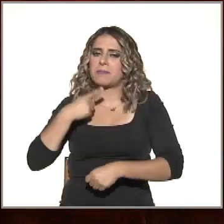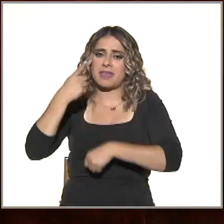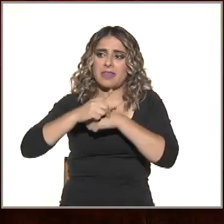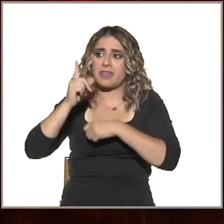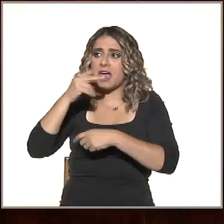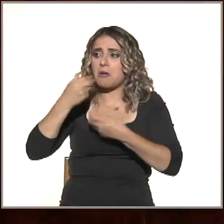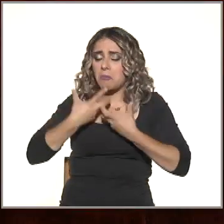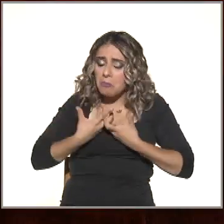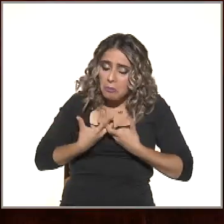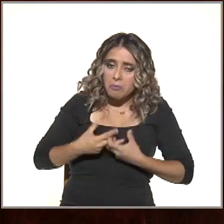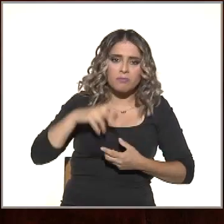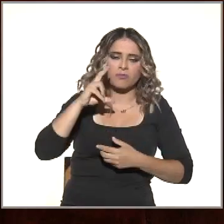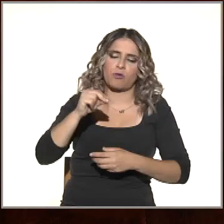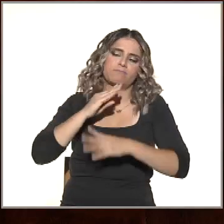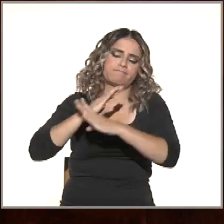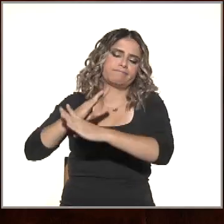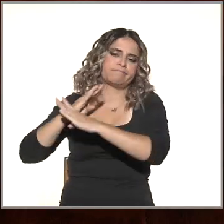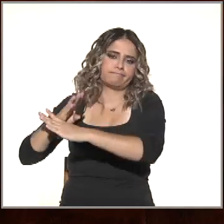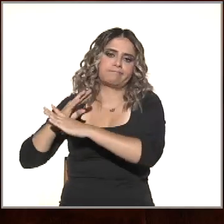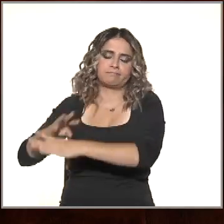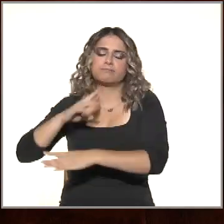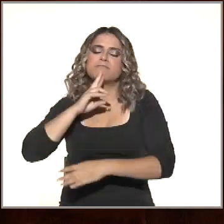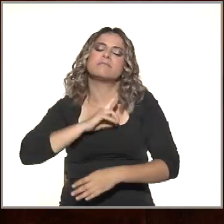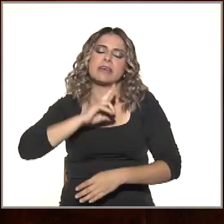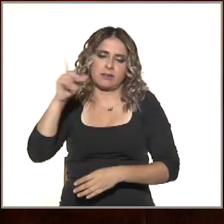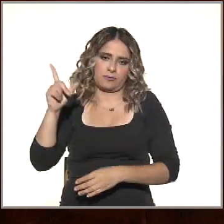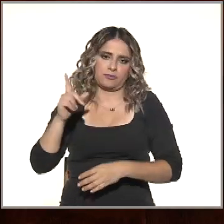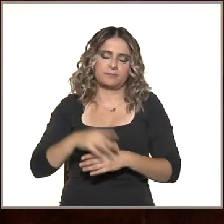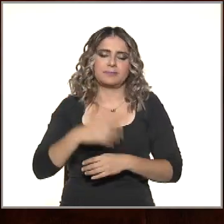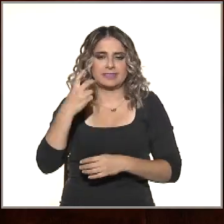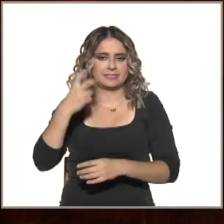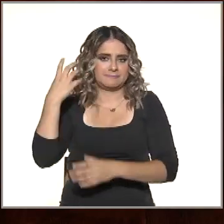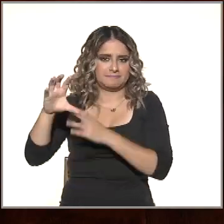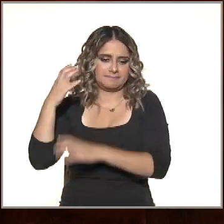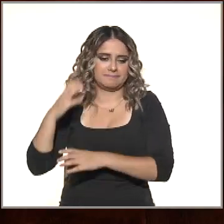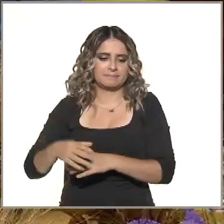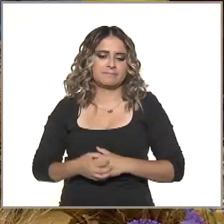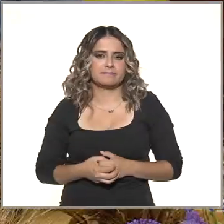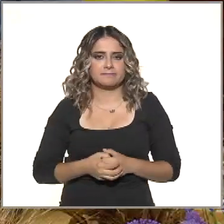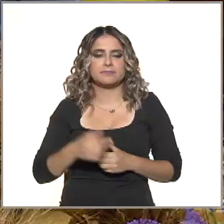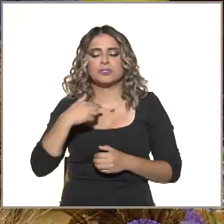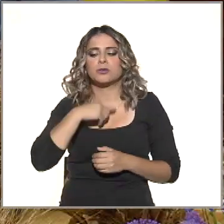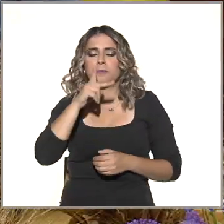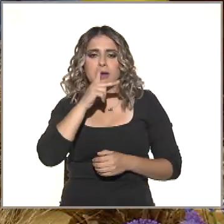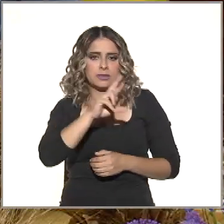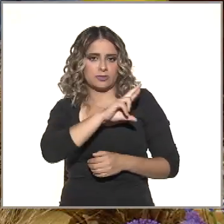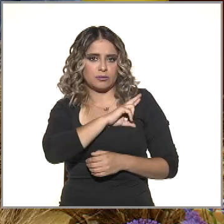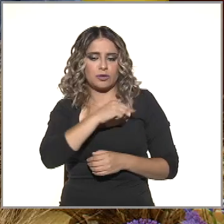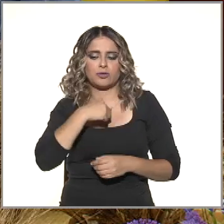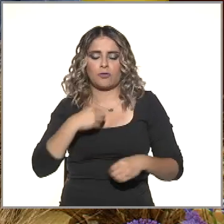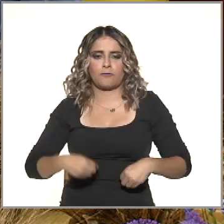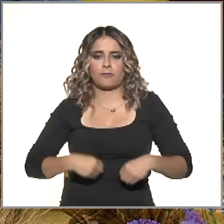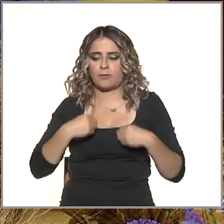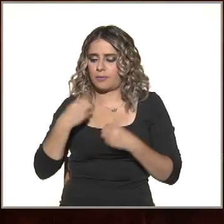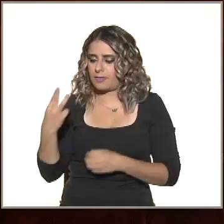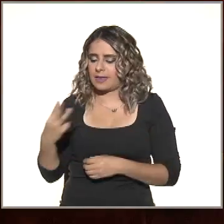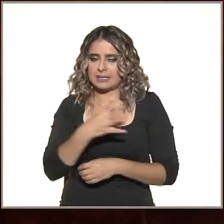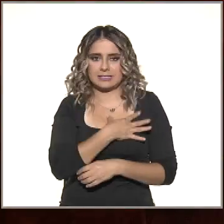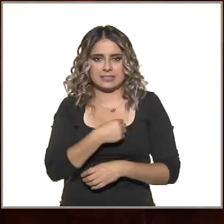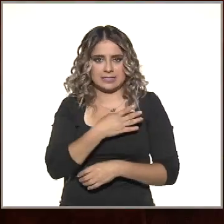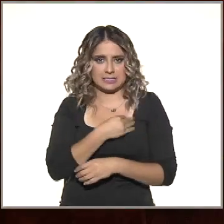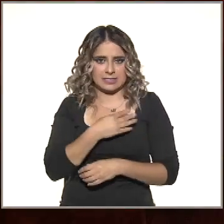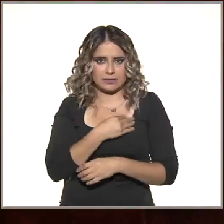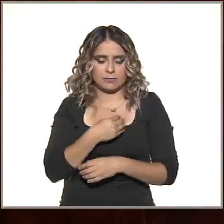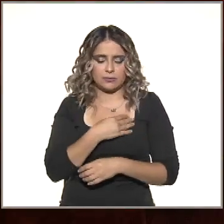de nuestras emociones a otros. Eso nos deja a través de mensajes. Soy papá soltero, vivo con 3 hijos, nos dice Sham a